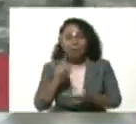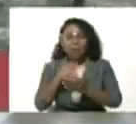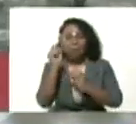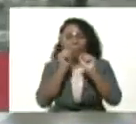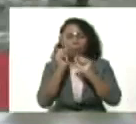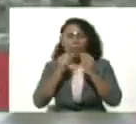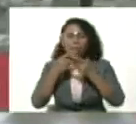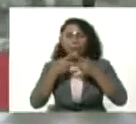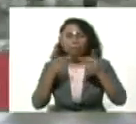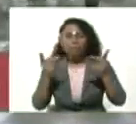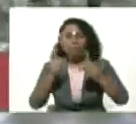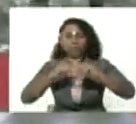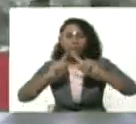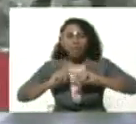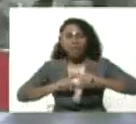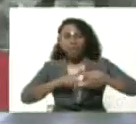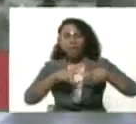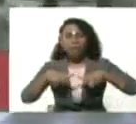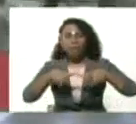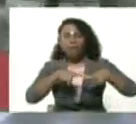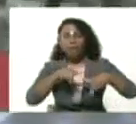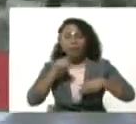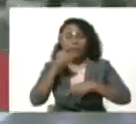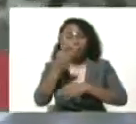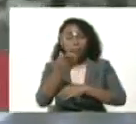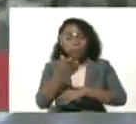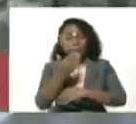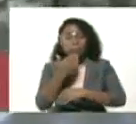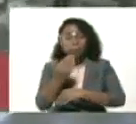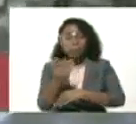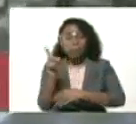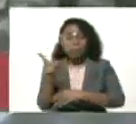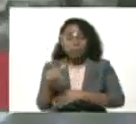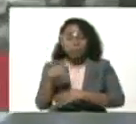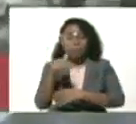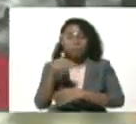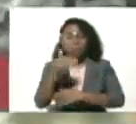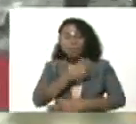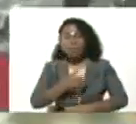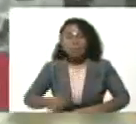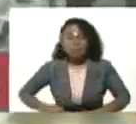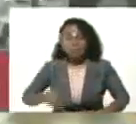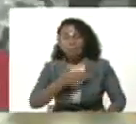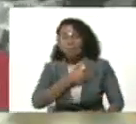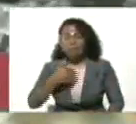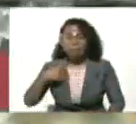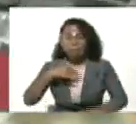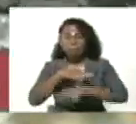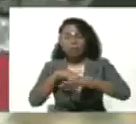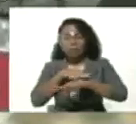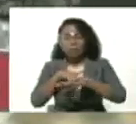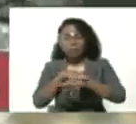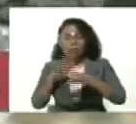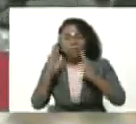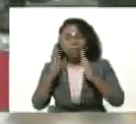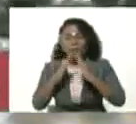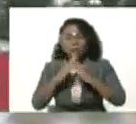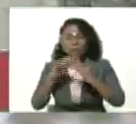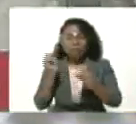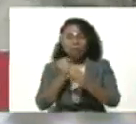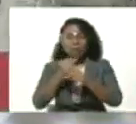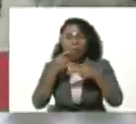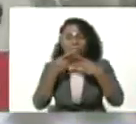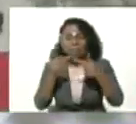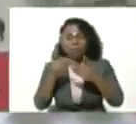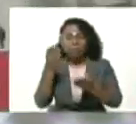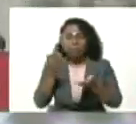están distribuidas en distintos sitios. Y si usted nos los permite, presidente, quisiera que los ministros de Vivienda y de Obras Públicas nos presenten